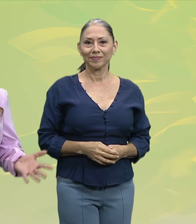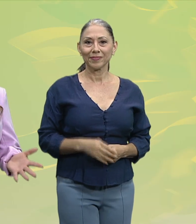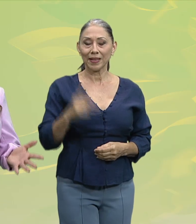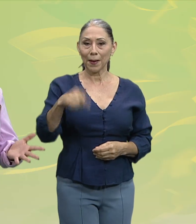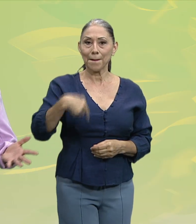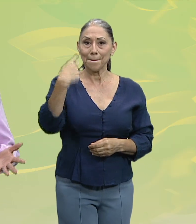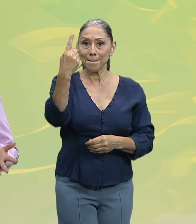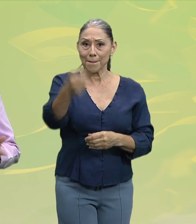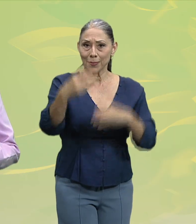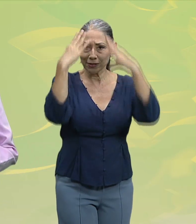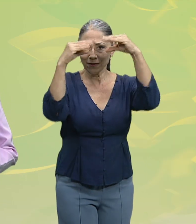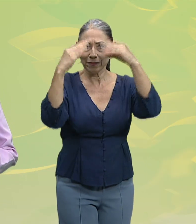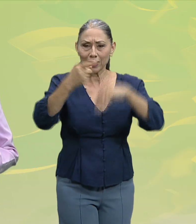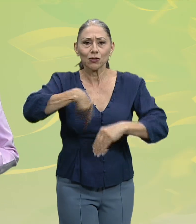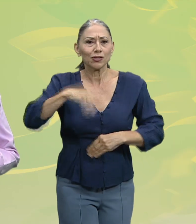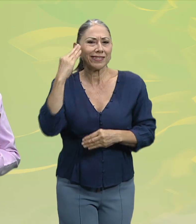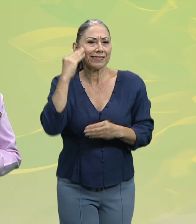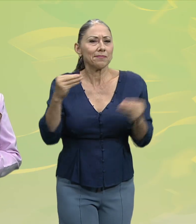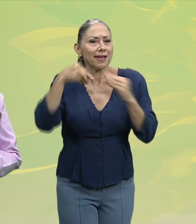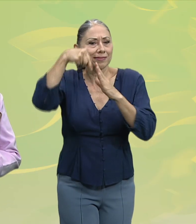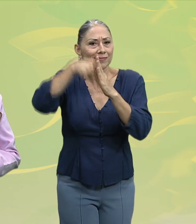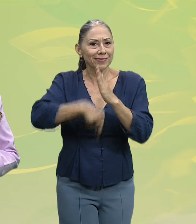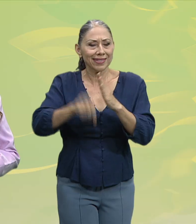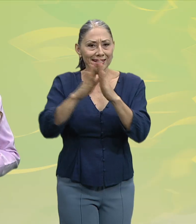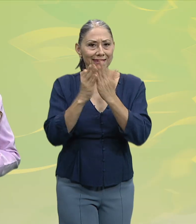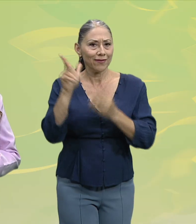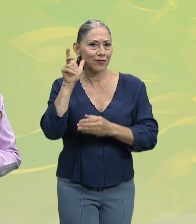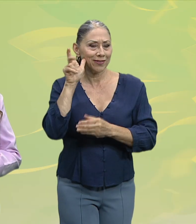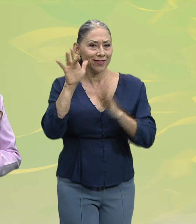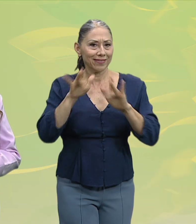En la siguiente nota conoceremos más sobre este audiolibro.